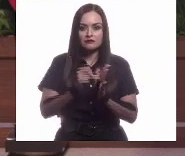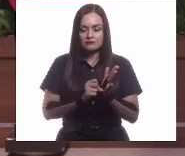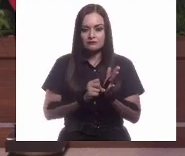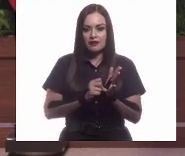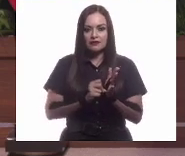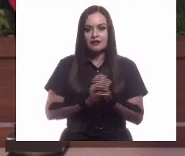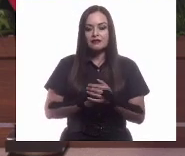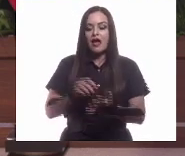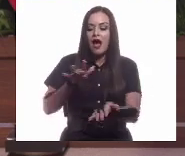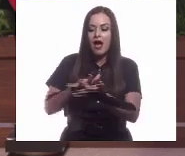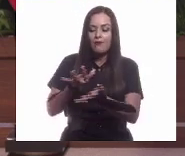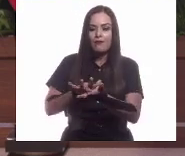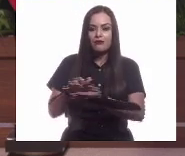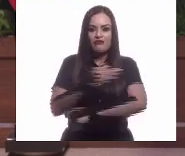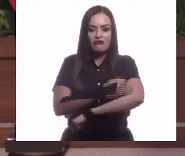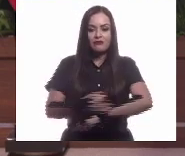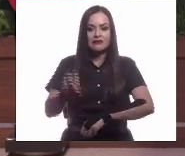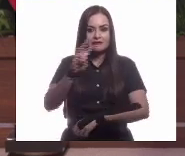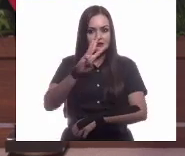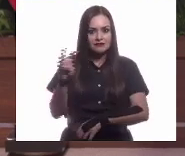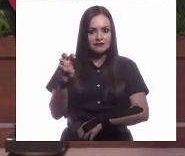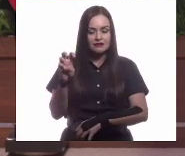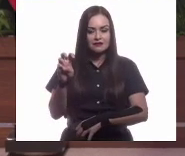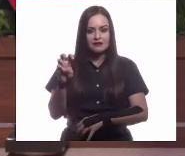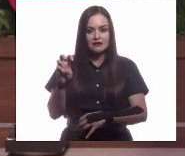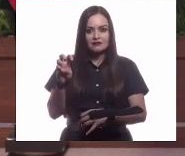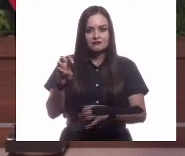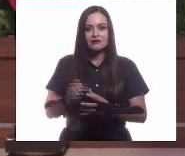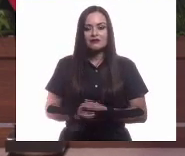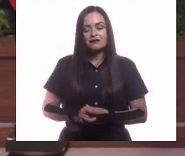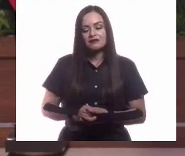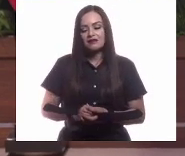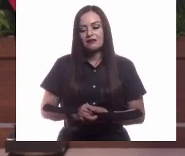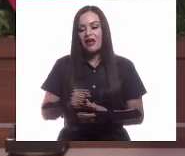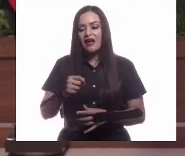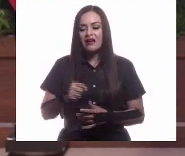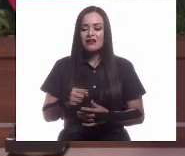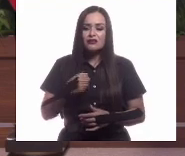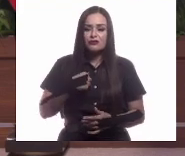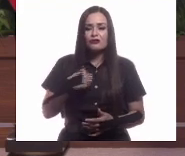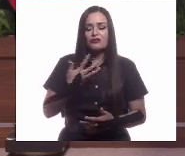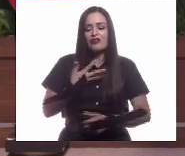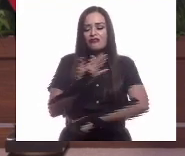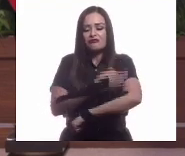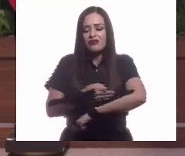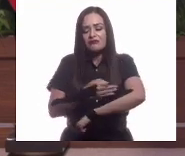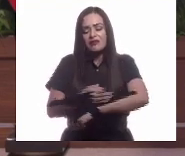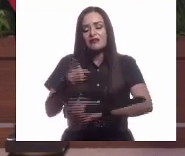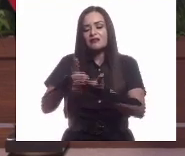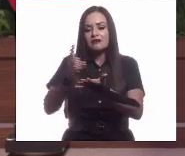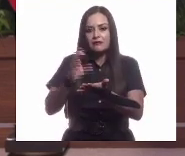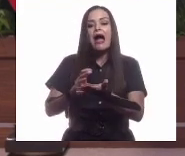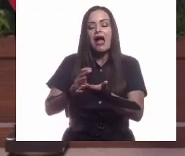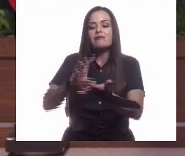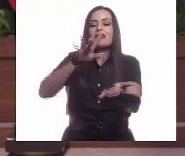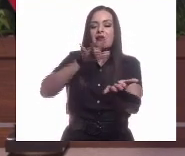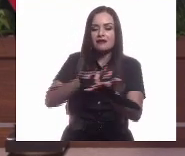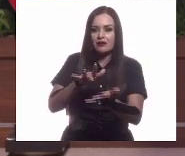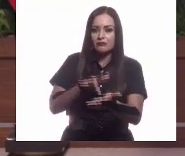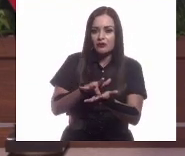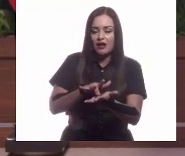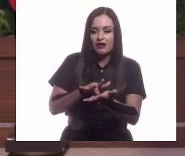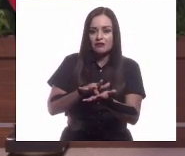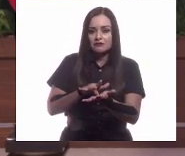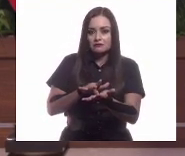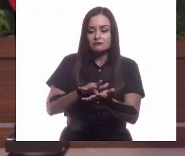familias que tienen a su cargo un familiar con discapacidad, la mayor de las veces un adulto mayor,